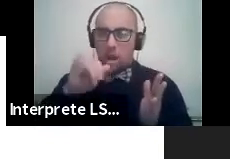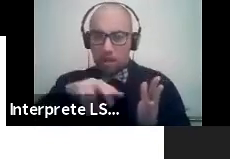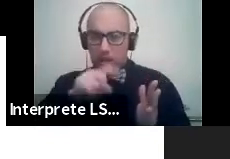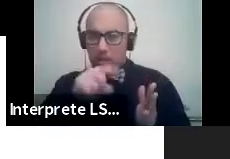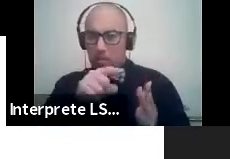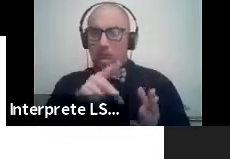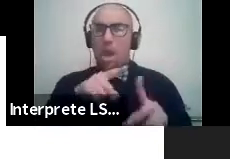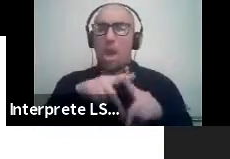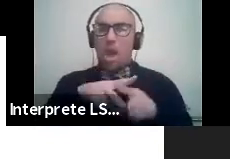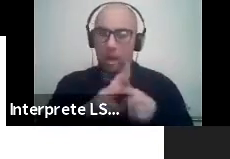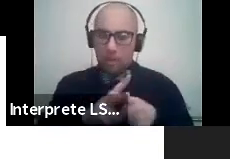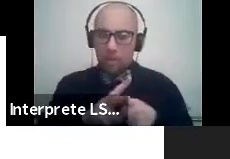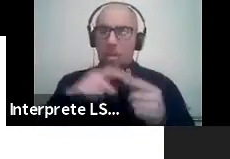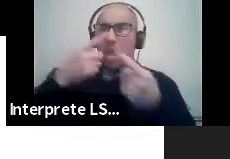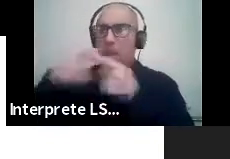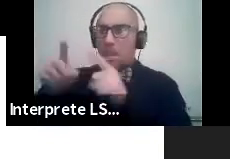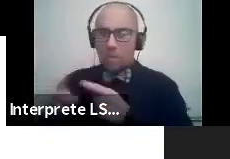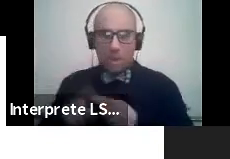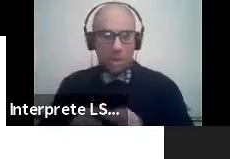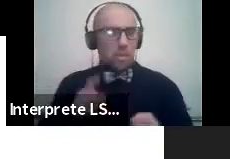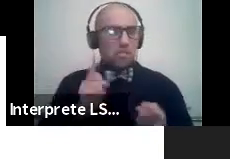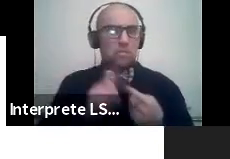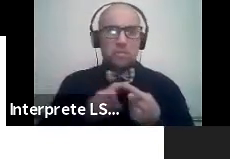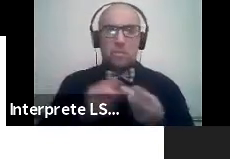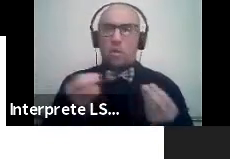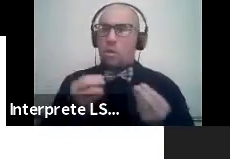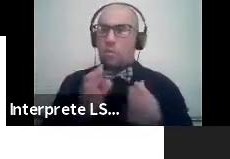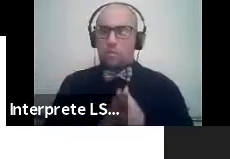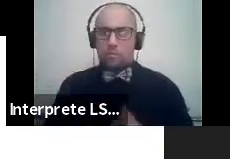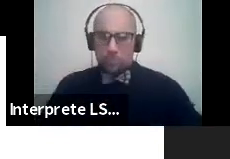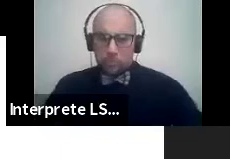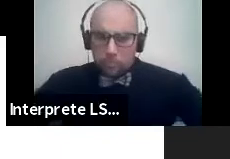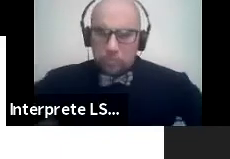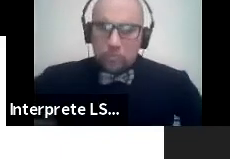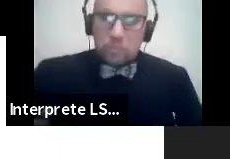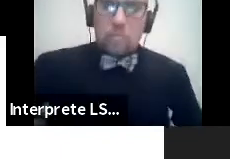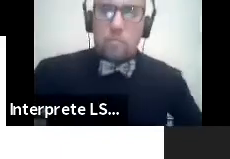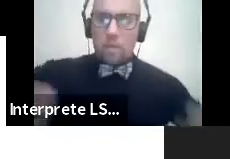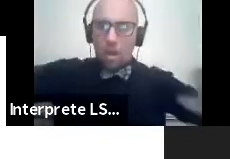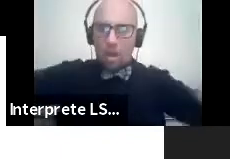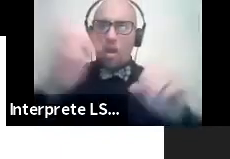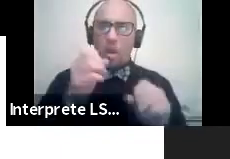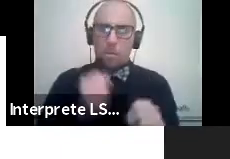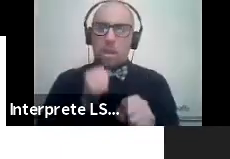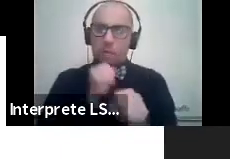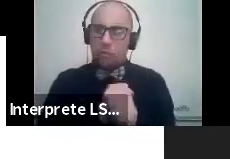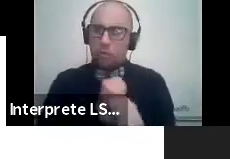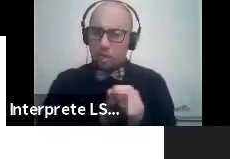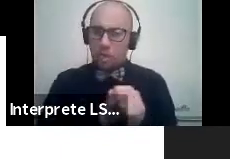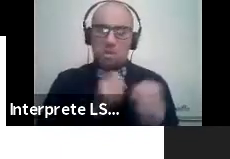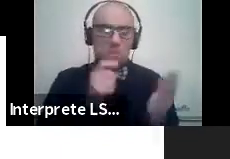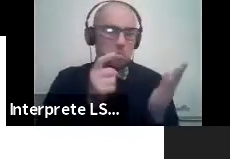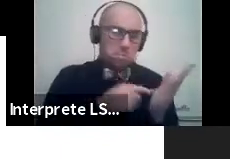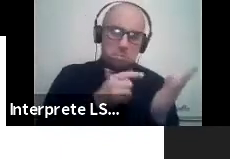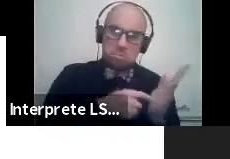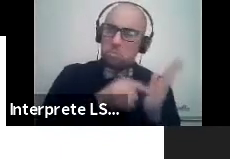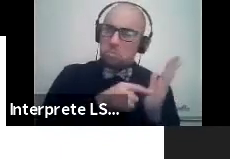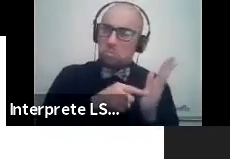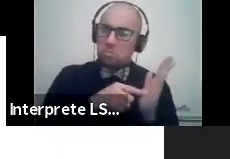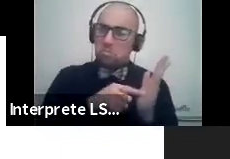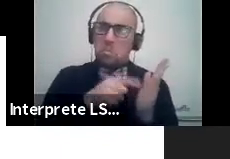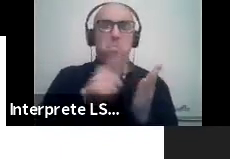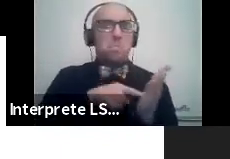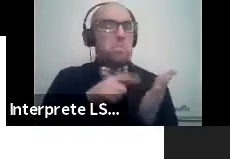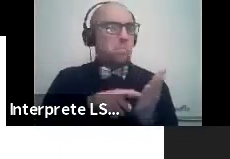herramienta multiplataforma. Es decir, que pueda ser utilizada no solamente en un dispositivo móvil como un